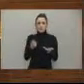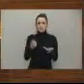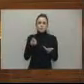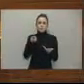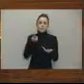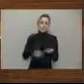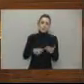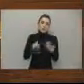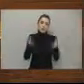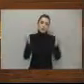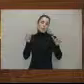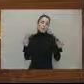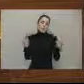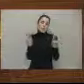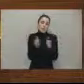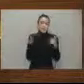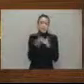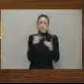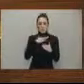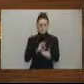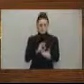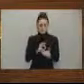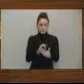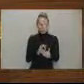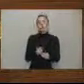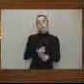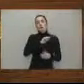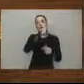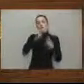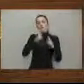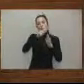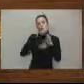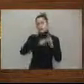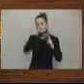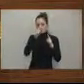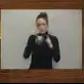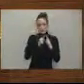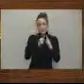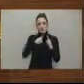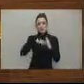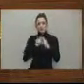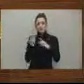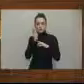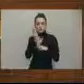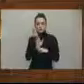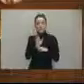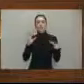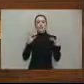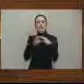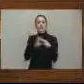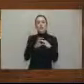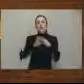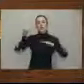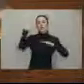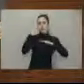esa caída de usuarios. La primera de las medidas que planteamos hace referencia a la caducidad